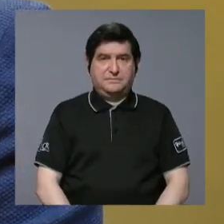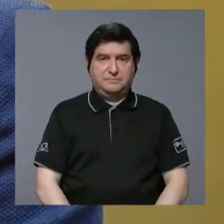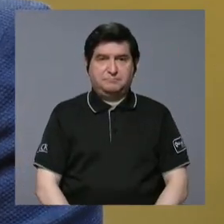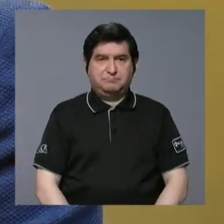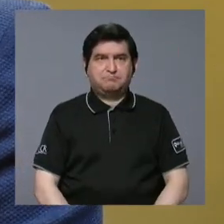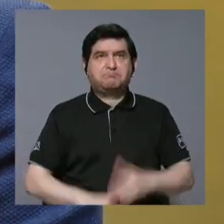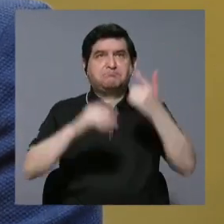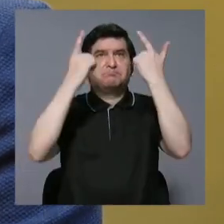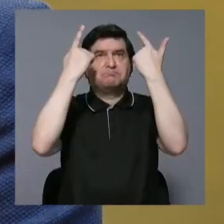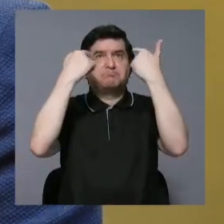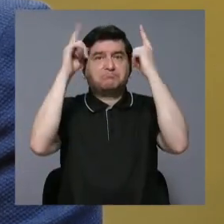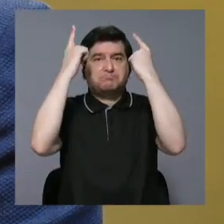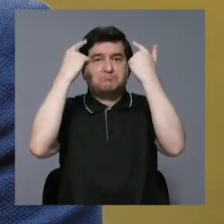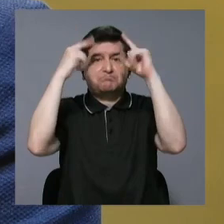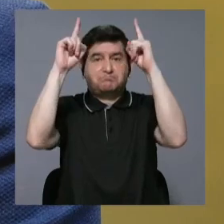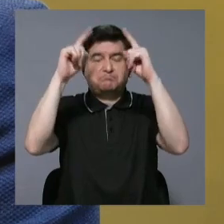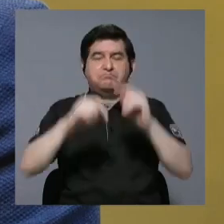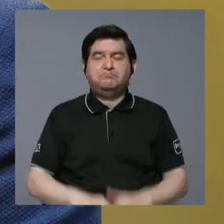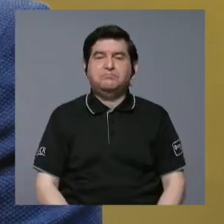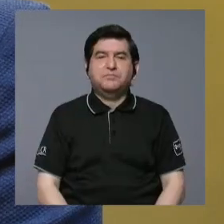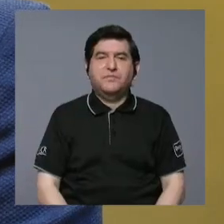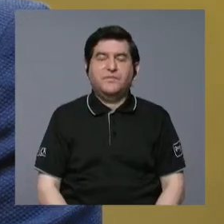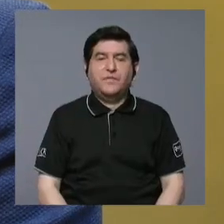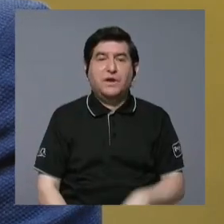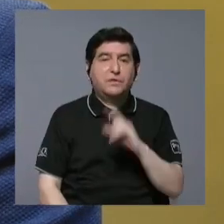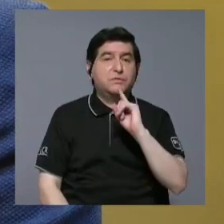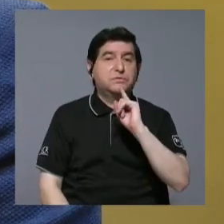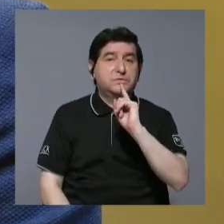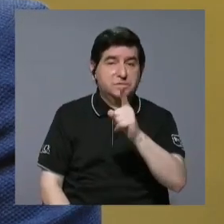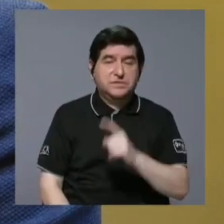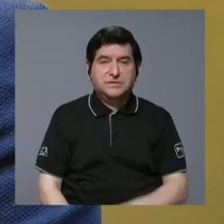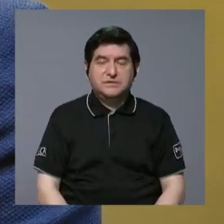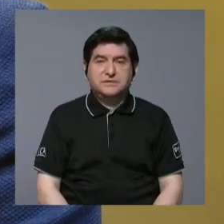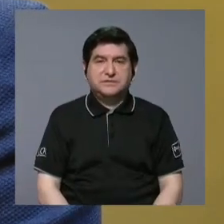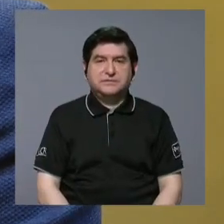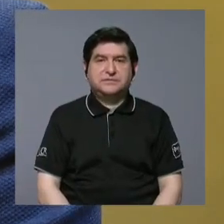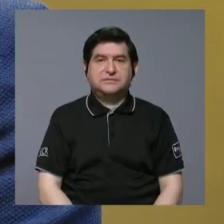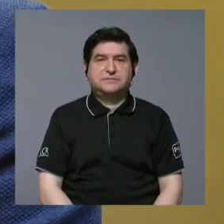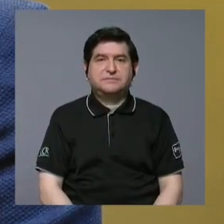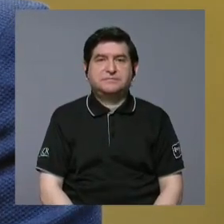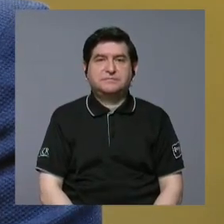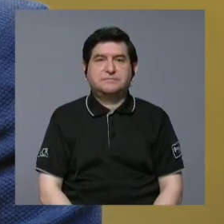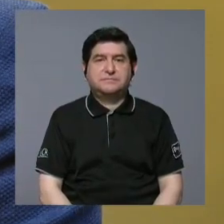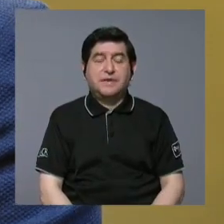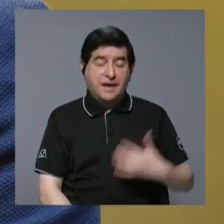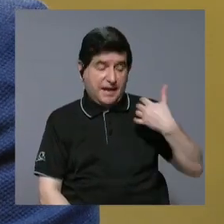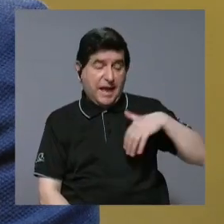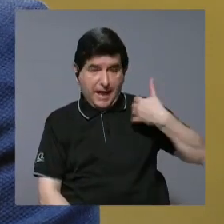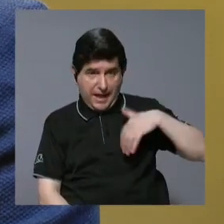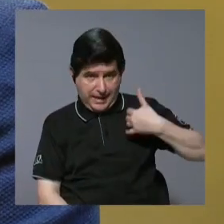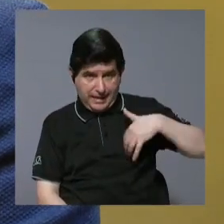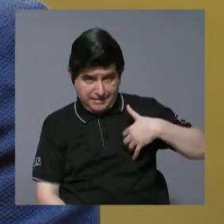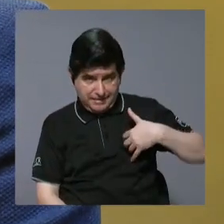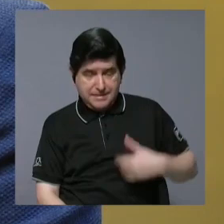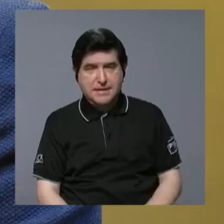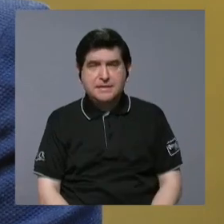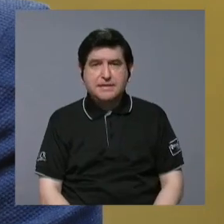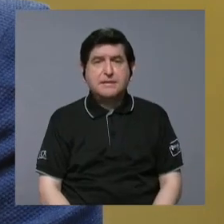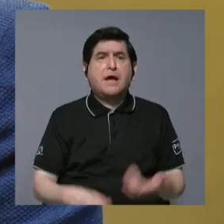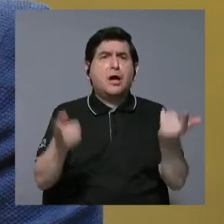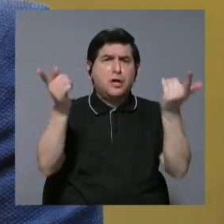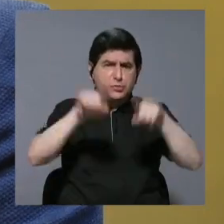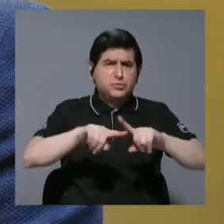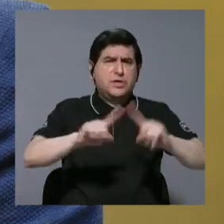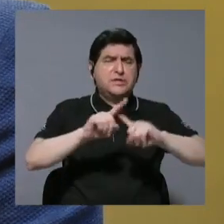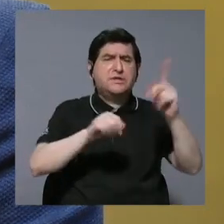más efectivo. Entonces, el caso que pone usted precisamente en Argentina, nos ha sucedido en